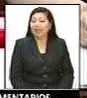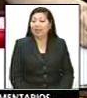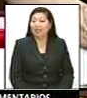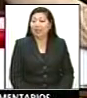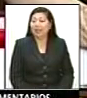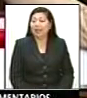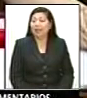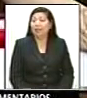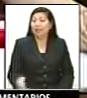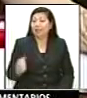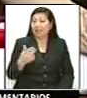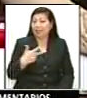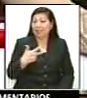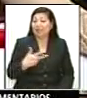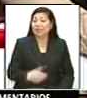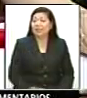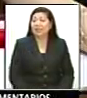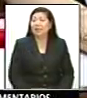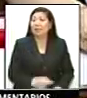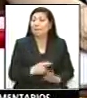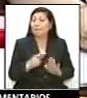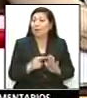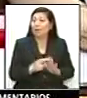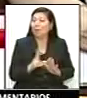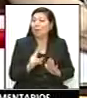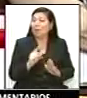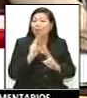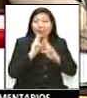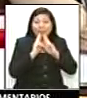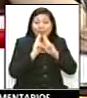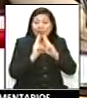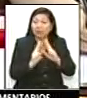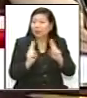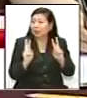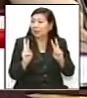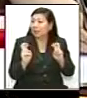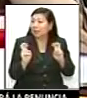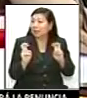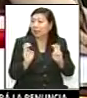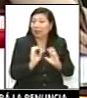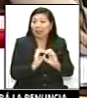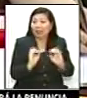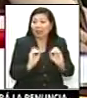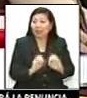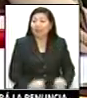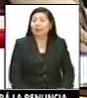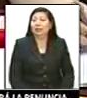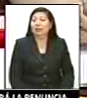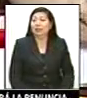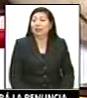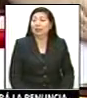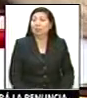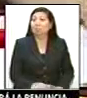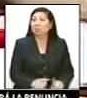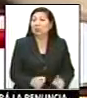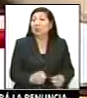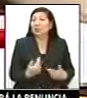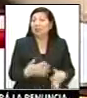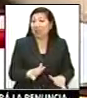En tercer lugar, el proyecto no resuelve el tema de fondo, que